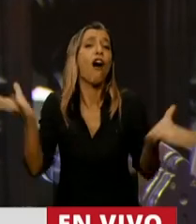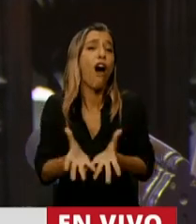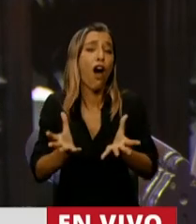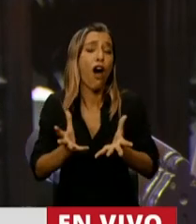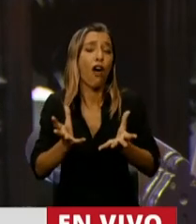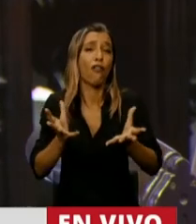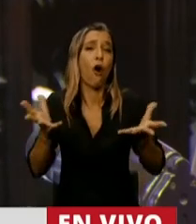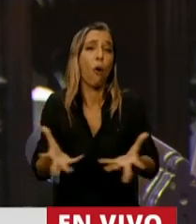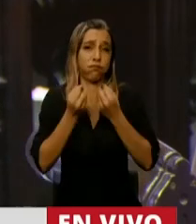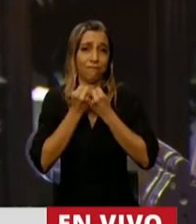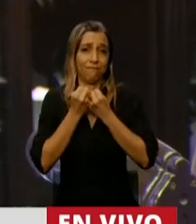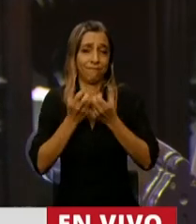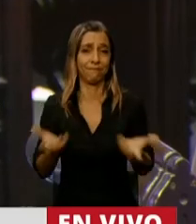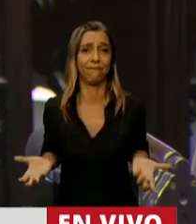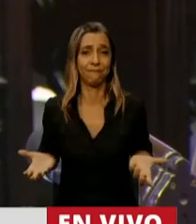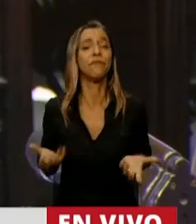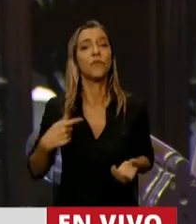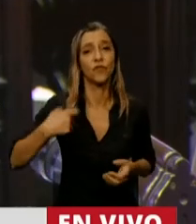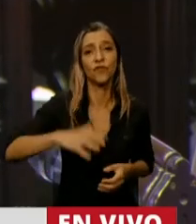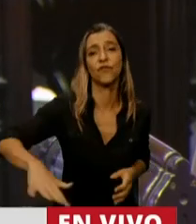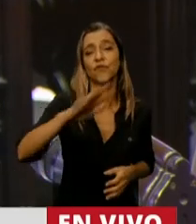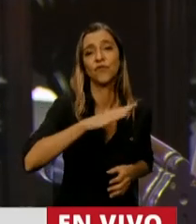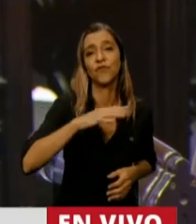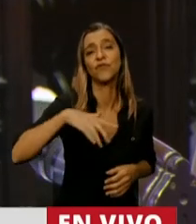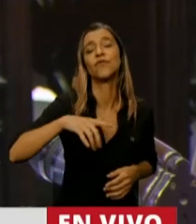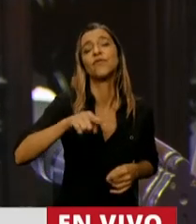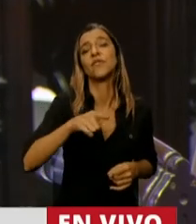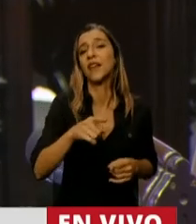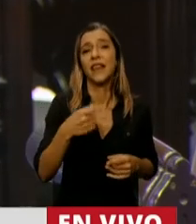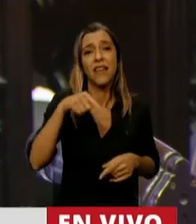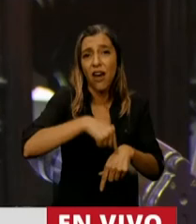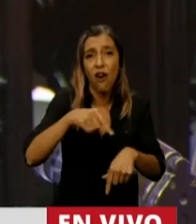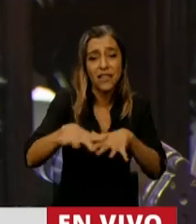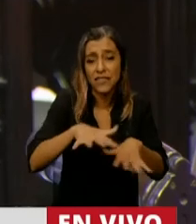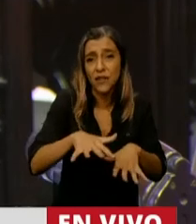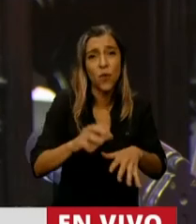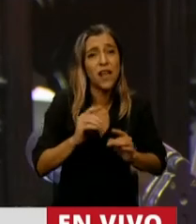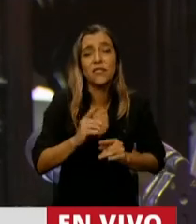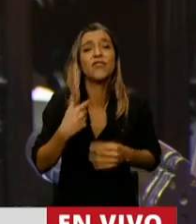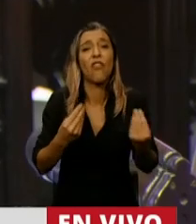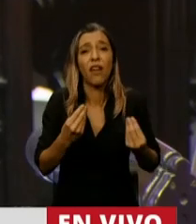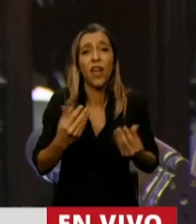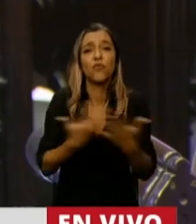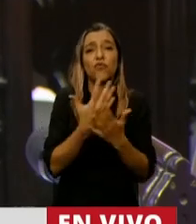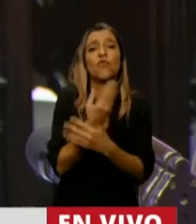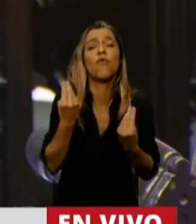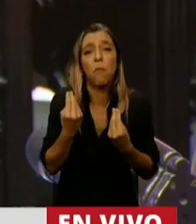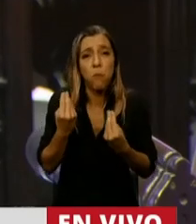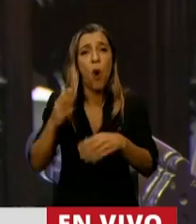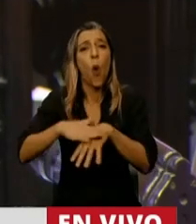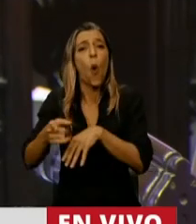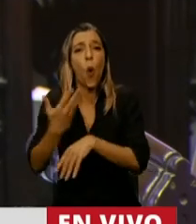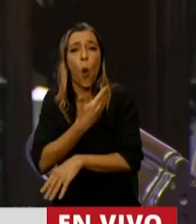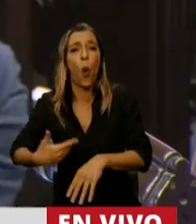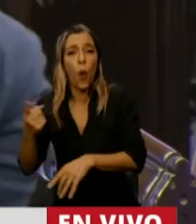definitivo del gobierno. El pueblo está en el medio de una guerra y de una interna del gobierno. La vicepresidente que